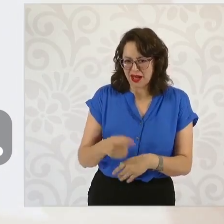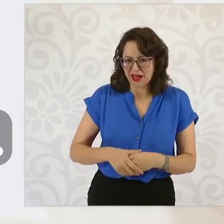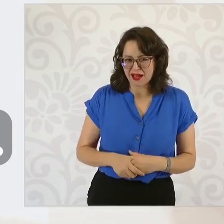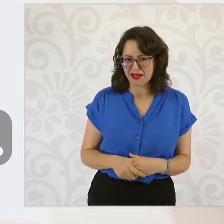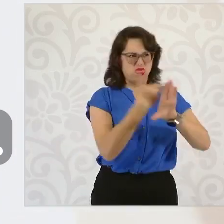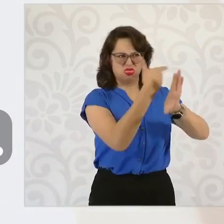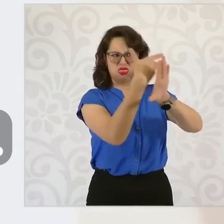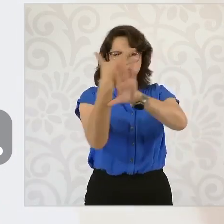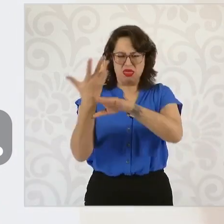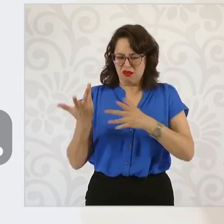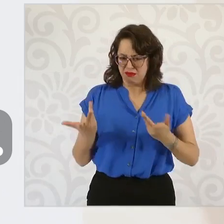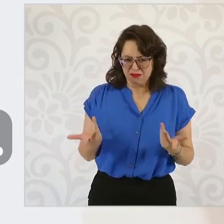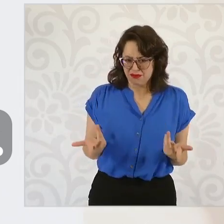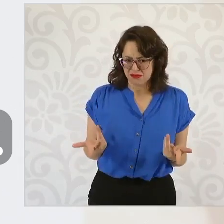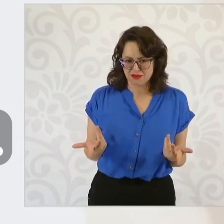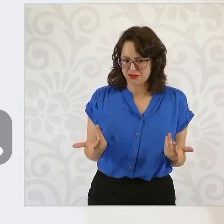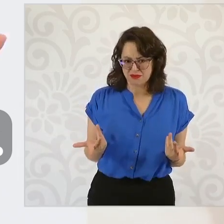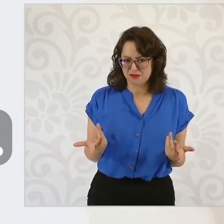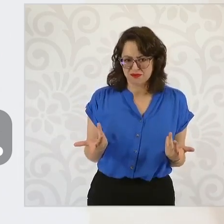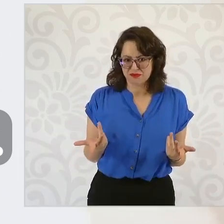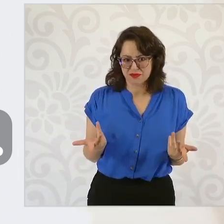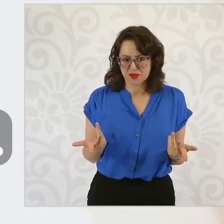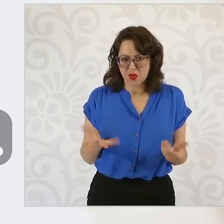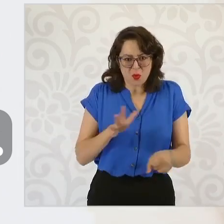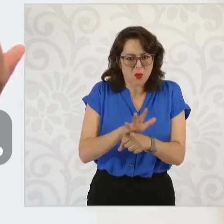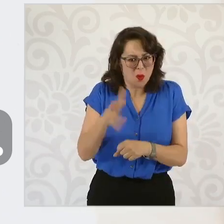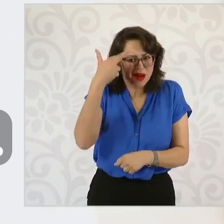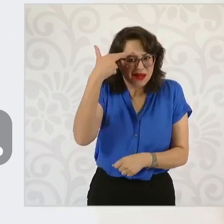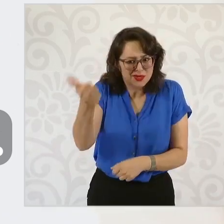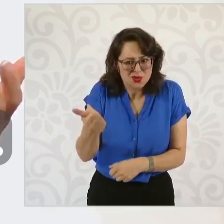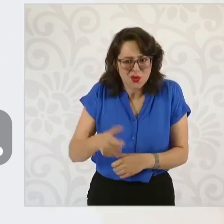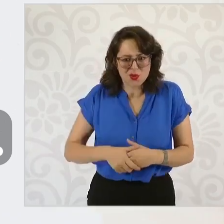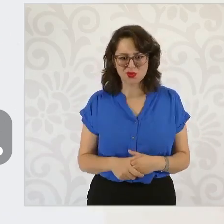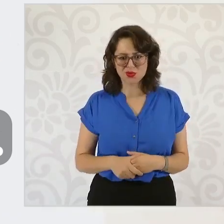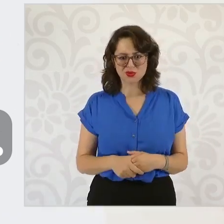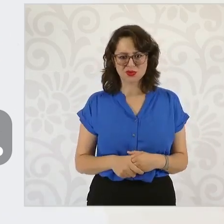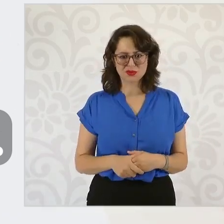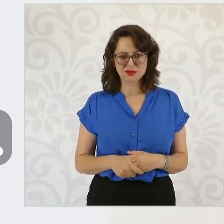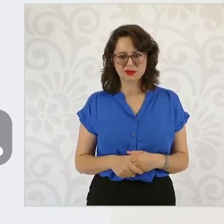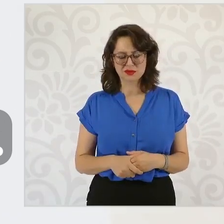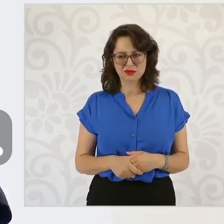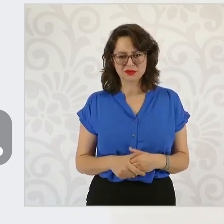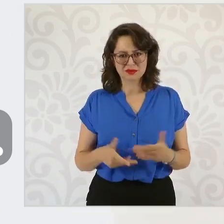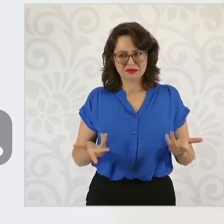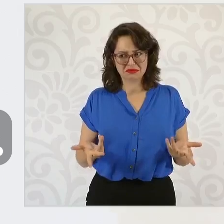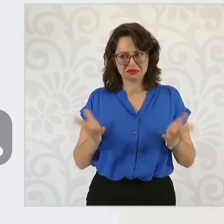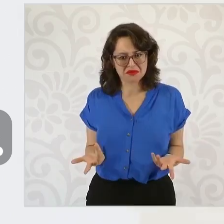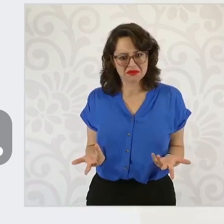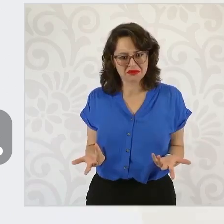la ciudad, con actividades que además, porque nosotros estamos de acuerdo con la libertad de manifestación, eso